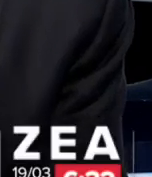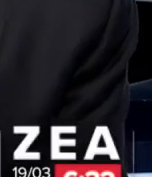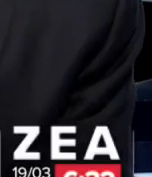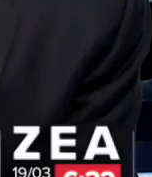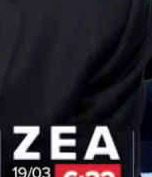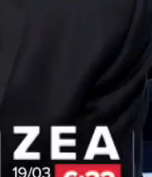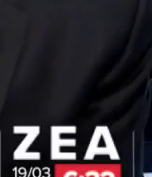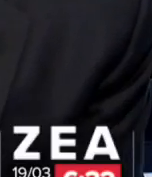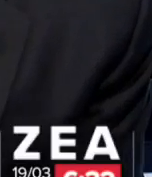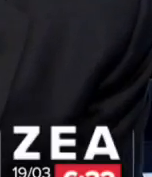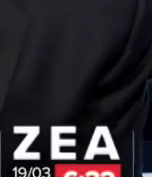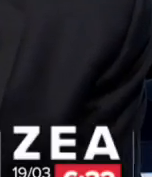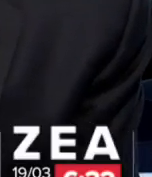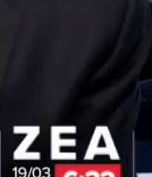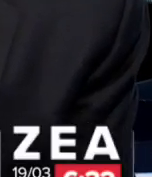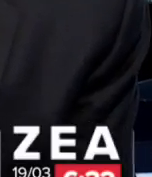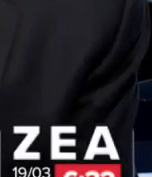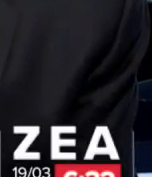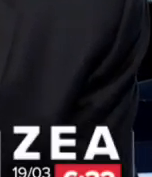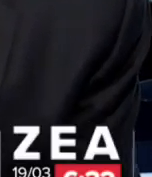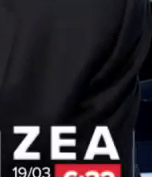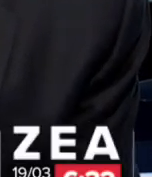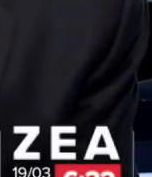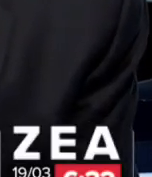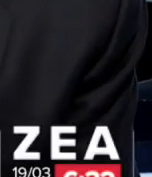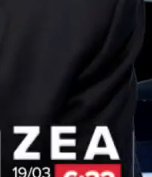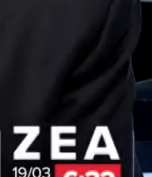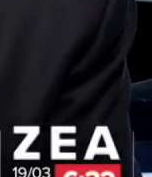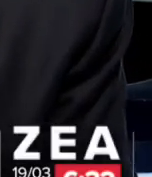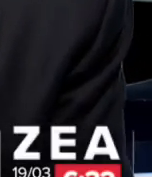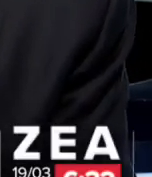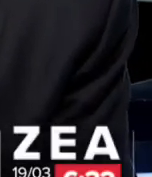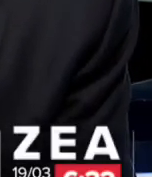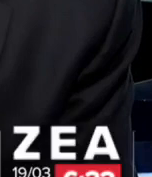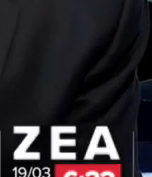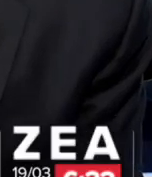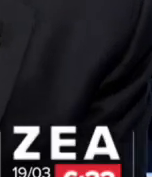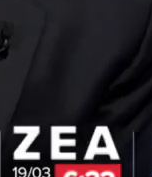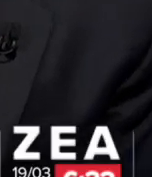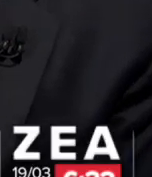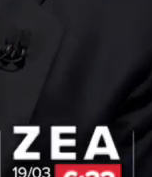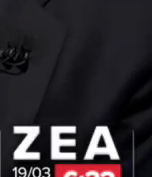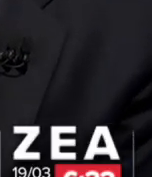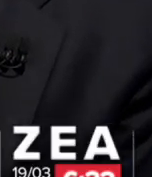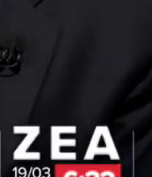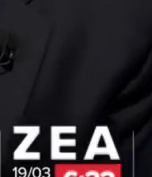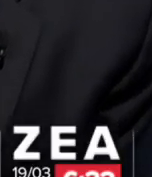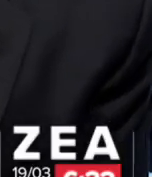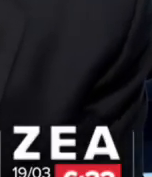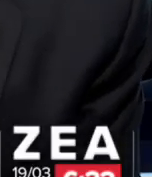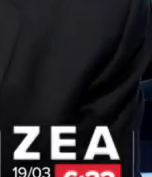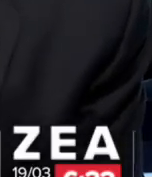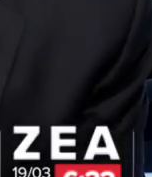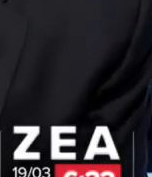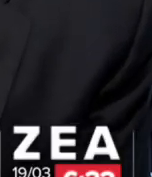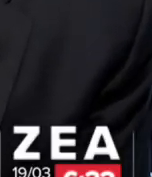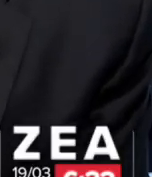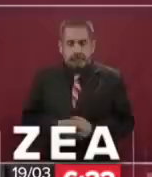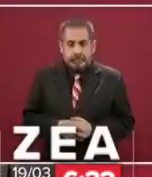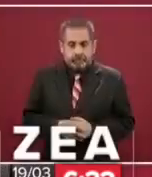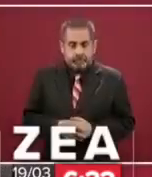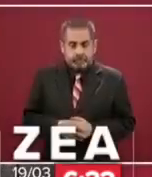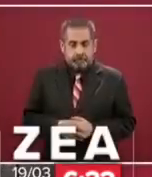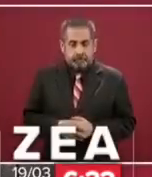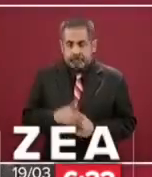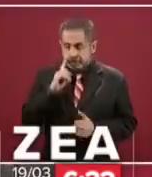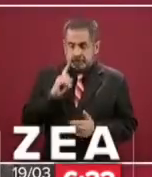Pero en un tono más serio, López Obrador anunció que con el propósito de aminorar el impacto de la crisis económica generada por el coronavirus, se adelantarán las pensiones a las